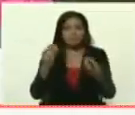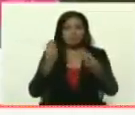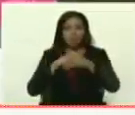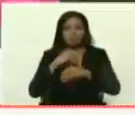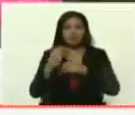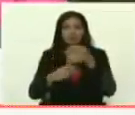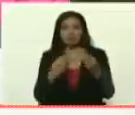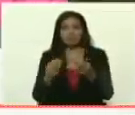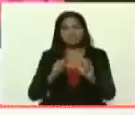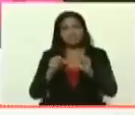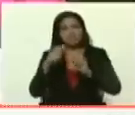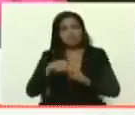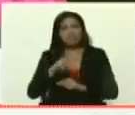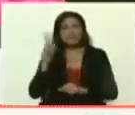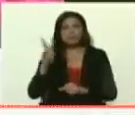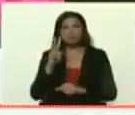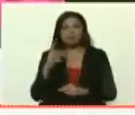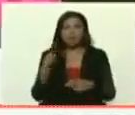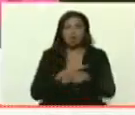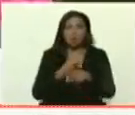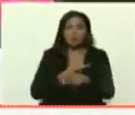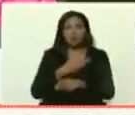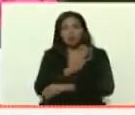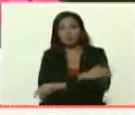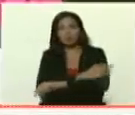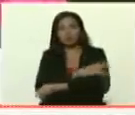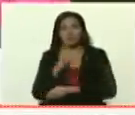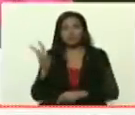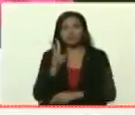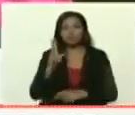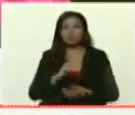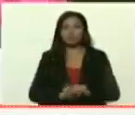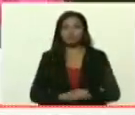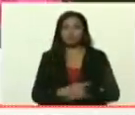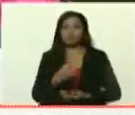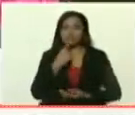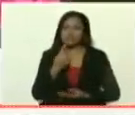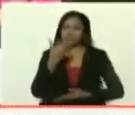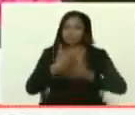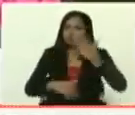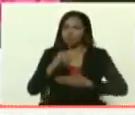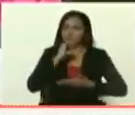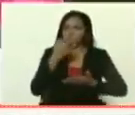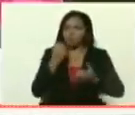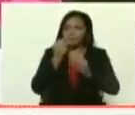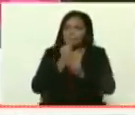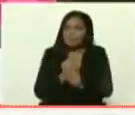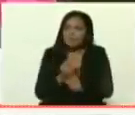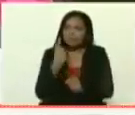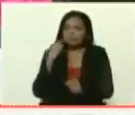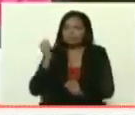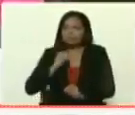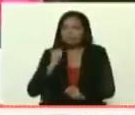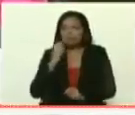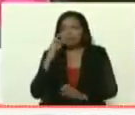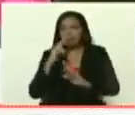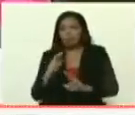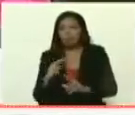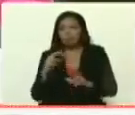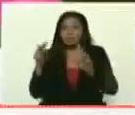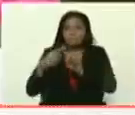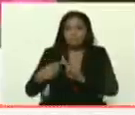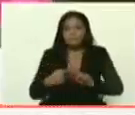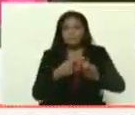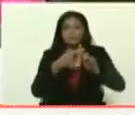que se mantiene ahorita entre el gobierno y la oposición venezolana. Usted hablaba de un reporte bastante esperanzador y con resultados